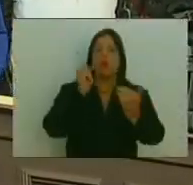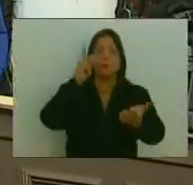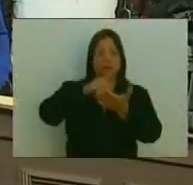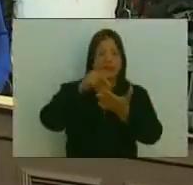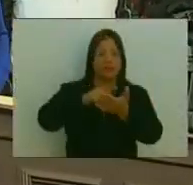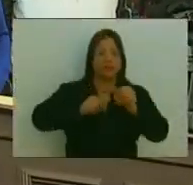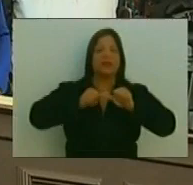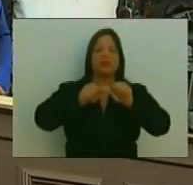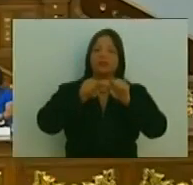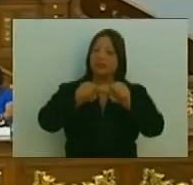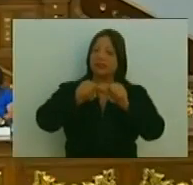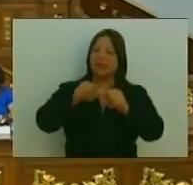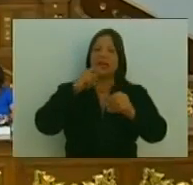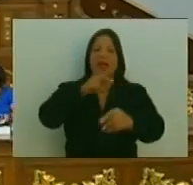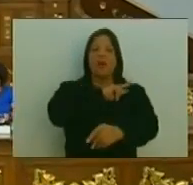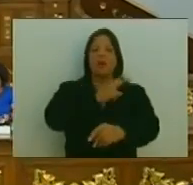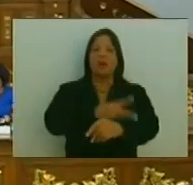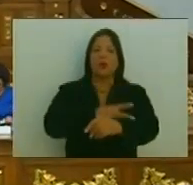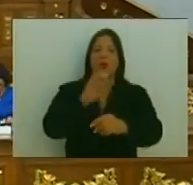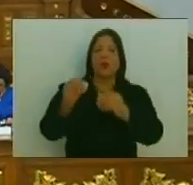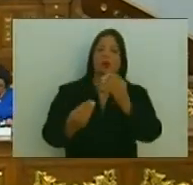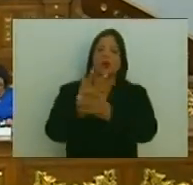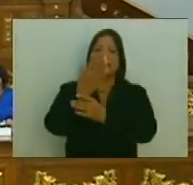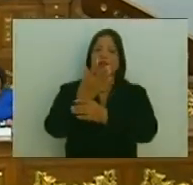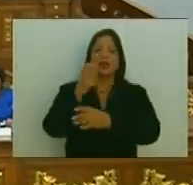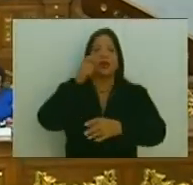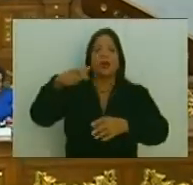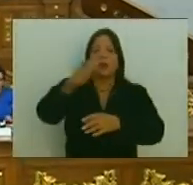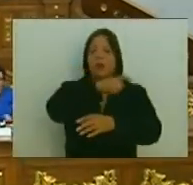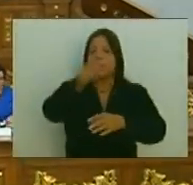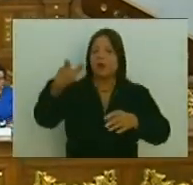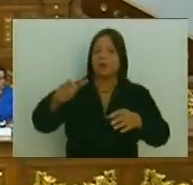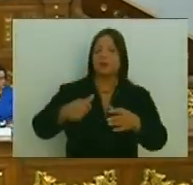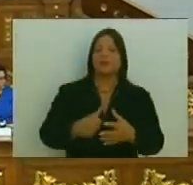participando con el poder originario de nuestro pueblo.